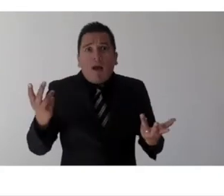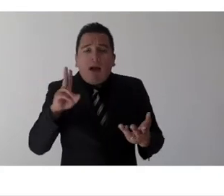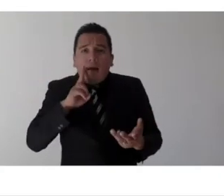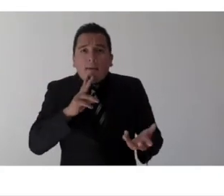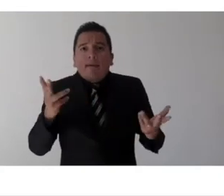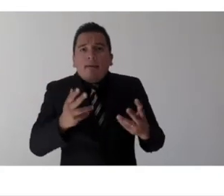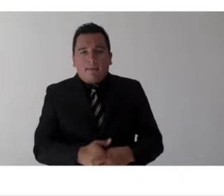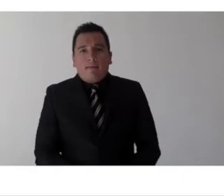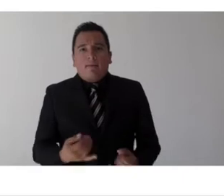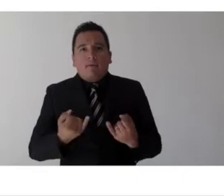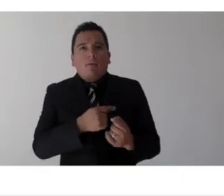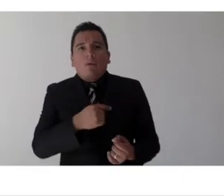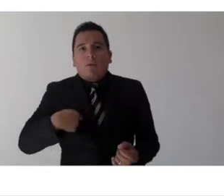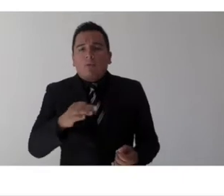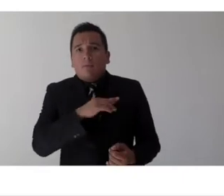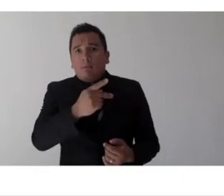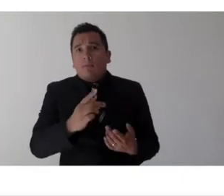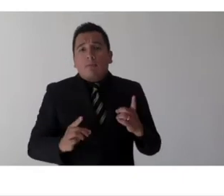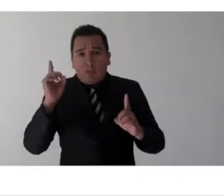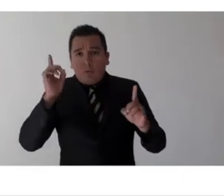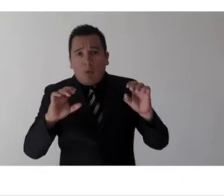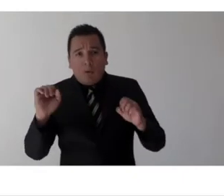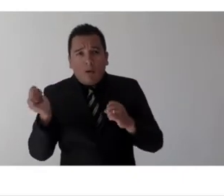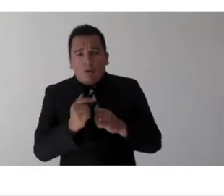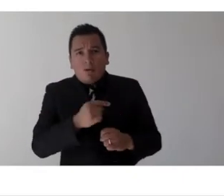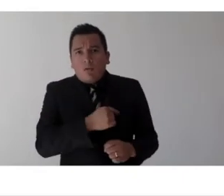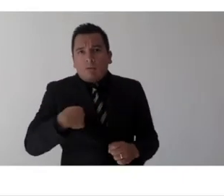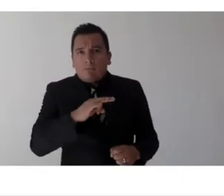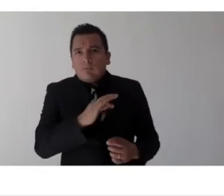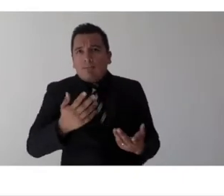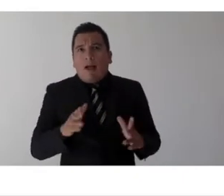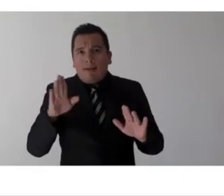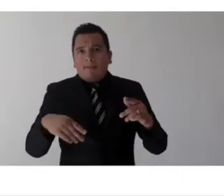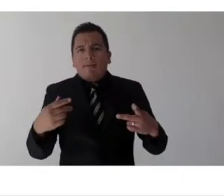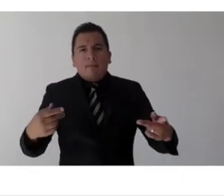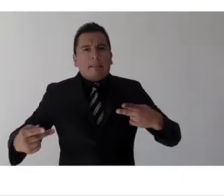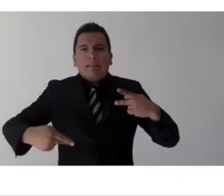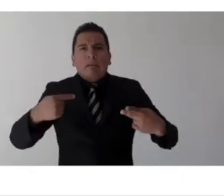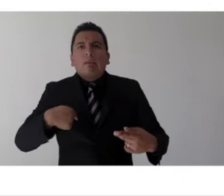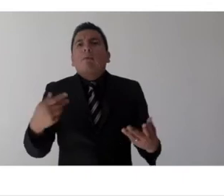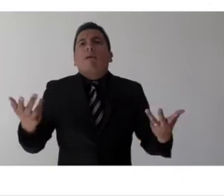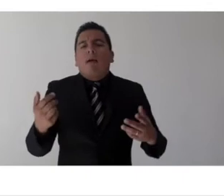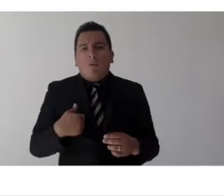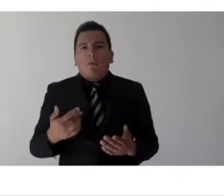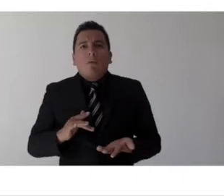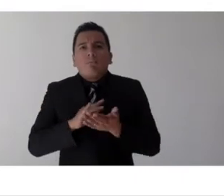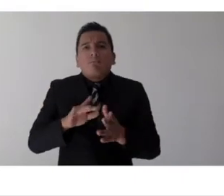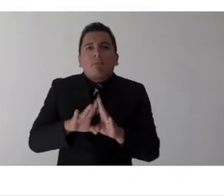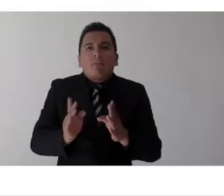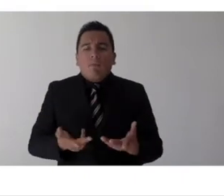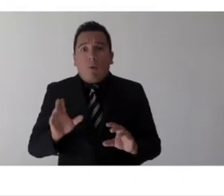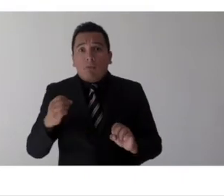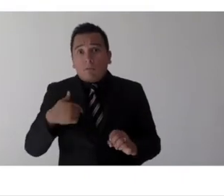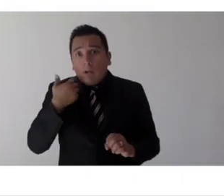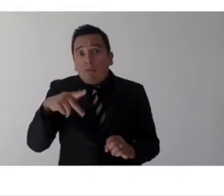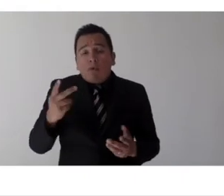capacidad de responder a la pregunta constante que nos hacen de ¿y yo qué hago? ¿Y yo cómo participo? Y yo le entro a tu causa, pero no sé qué hacer, ¿no? Que